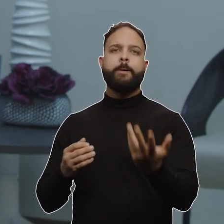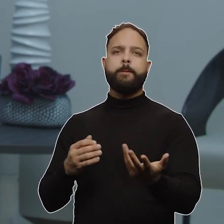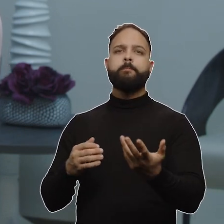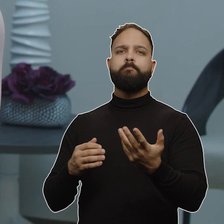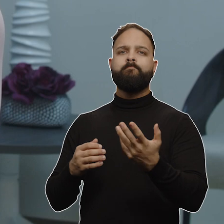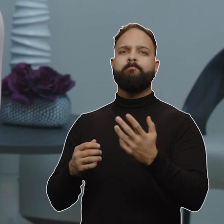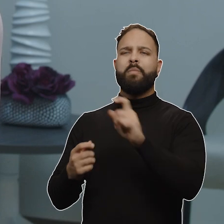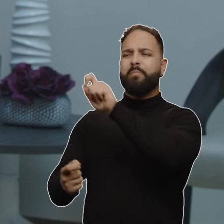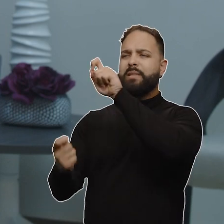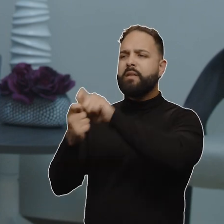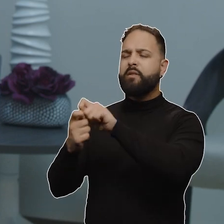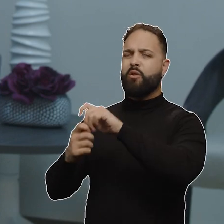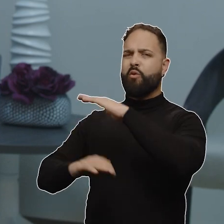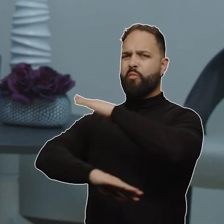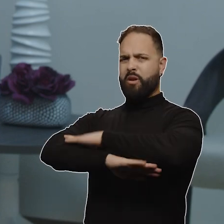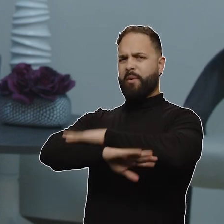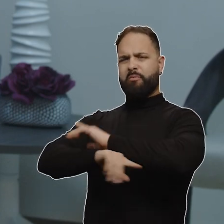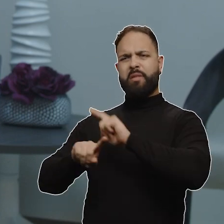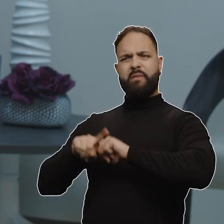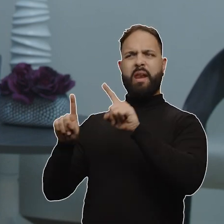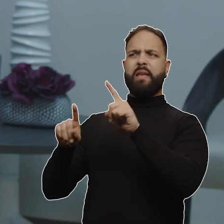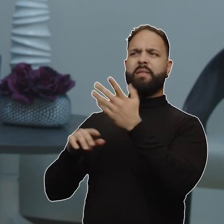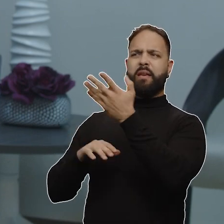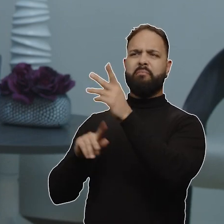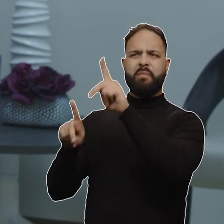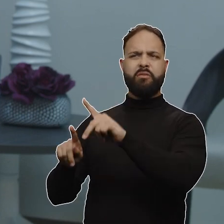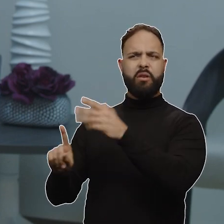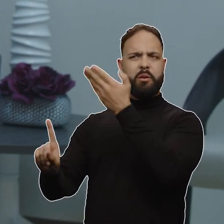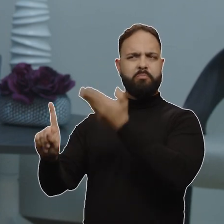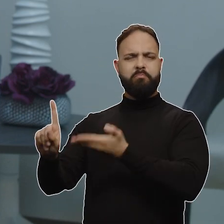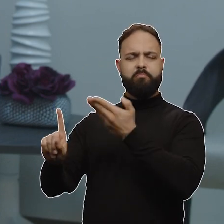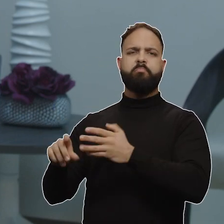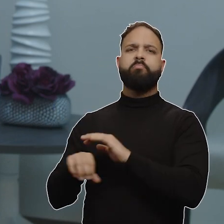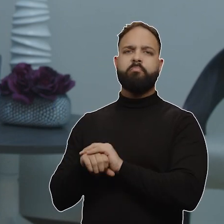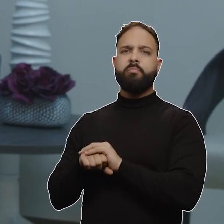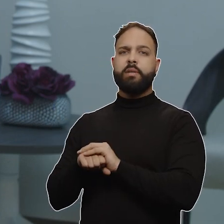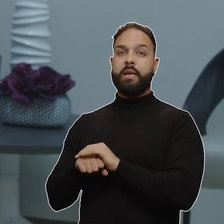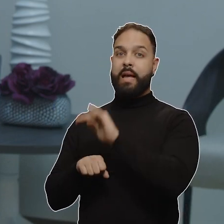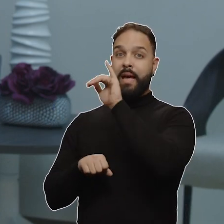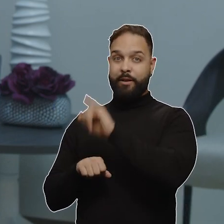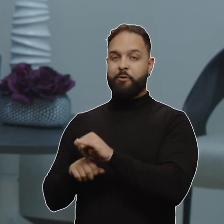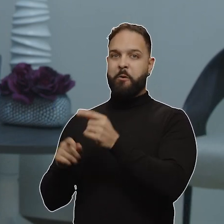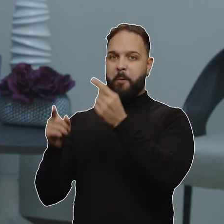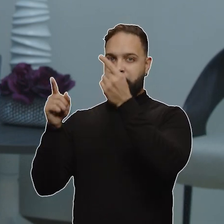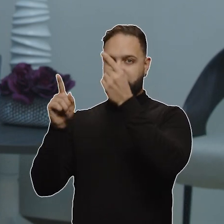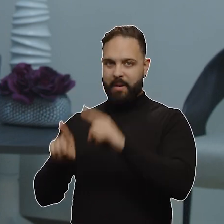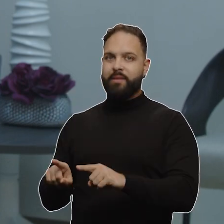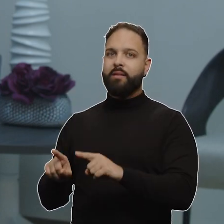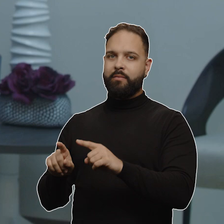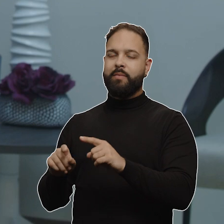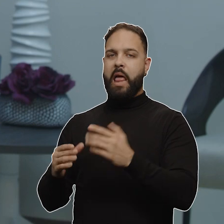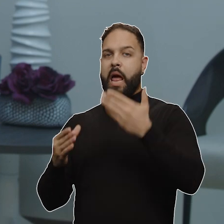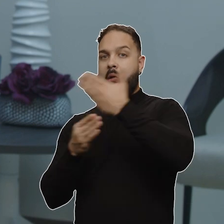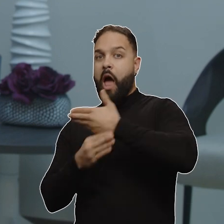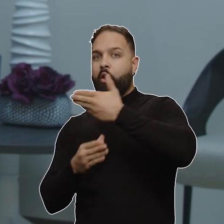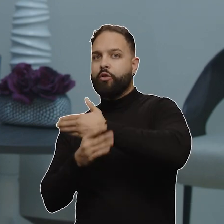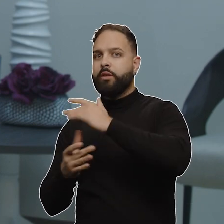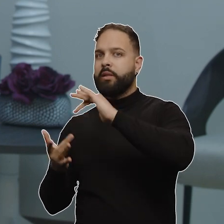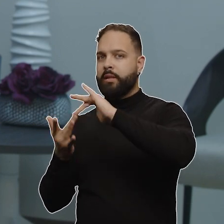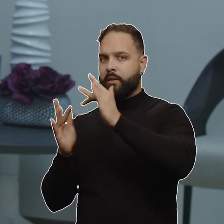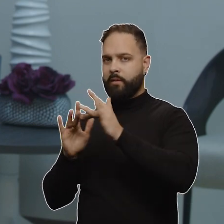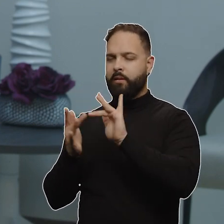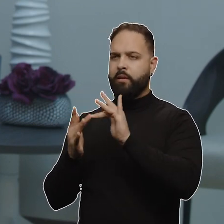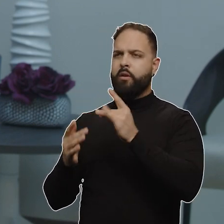apetito, distinción específica en el comportamiento usual de la persona. Si bien eso pasa con la